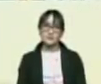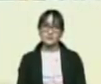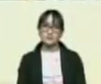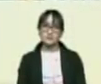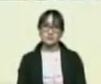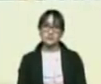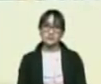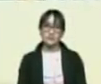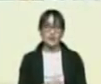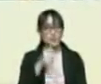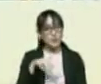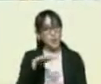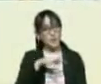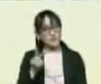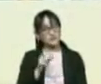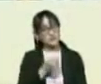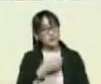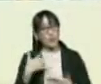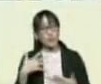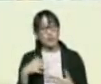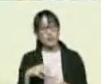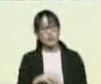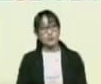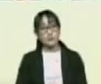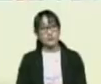brillante como es el pueblo de Venezuela.